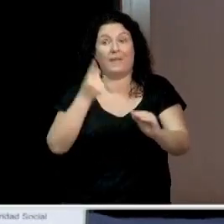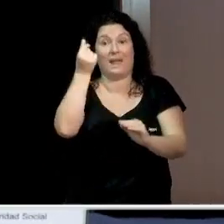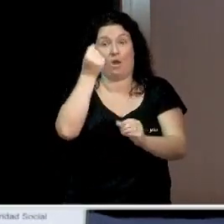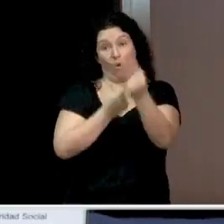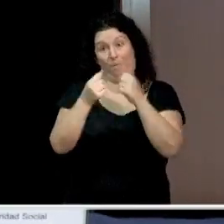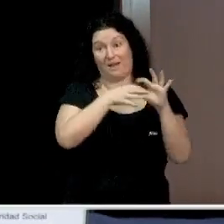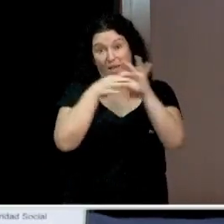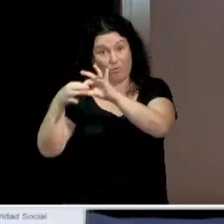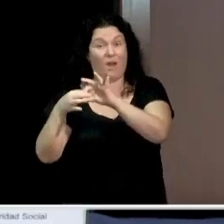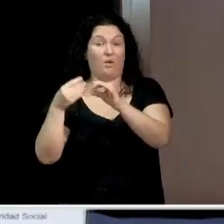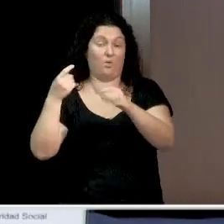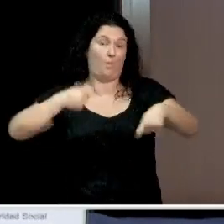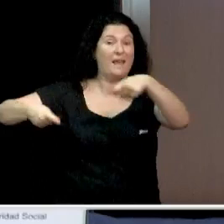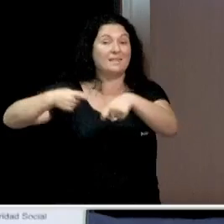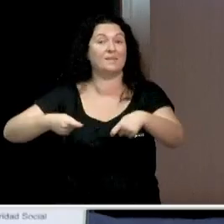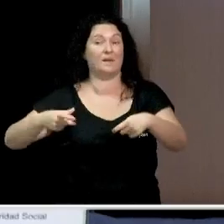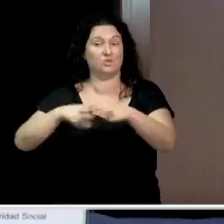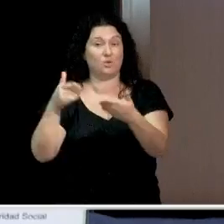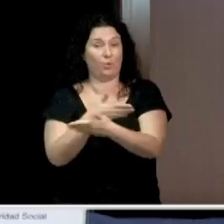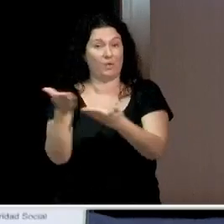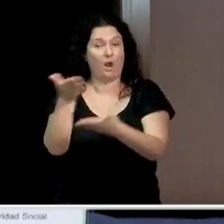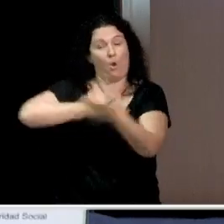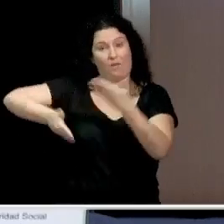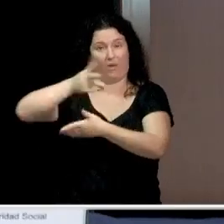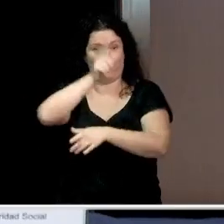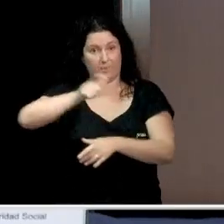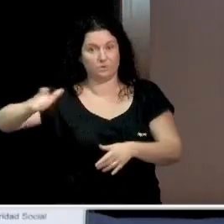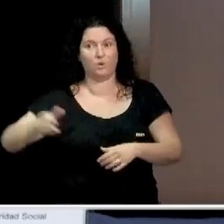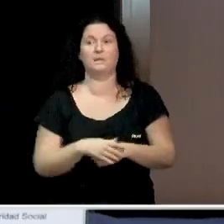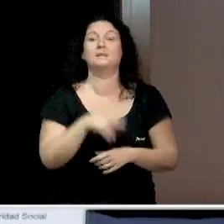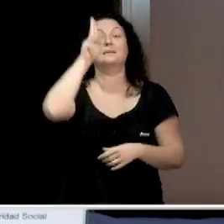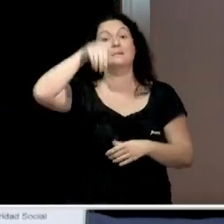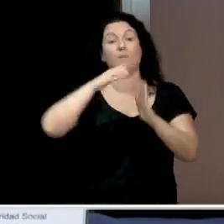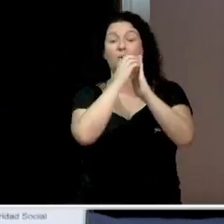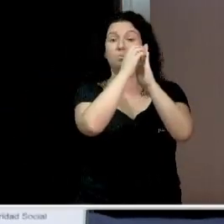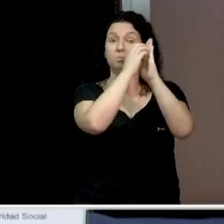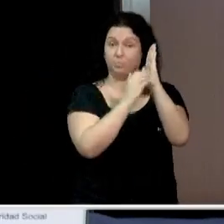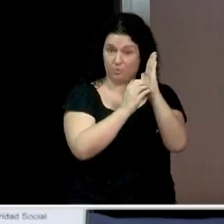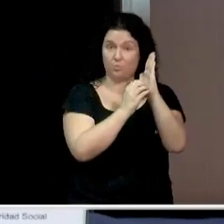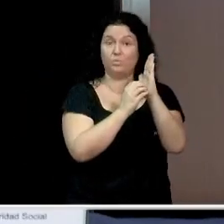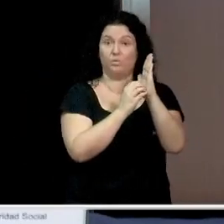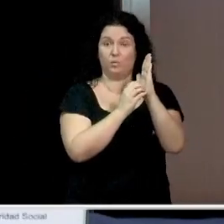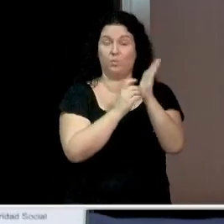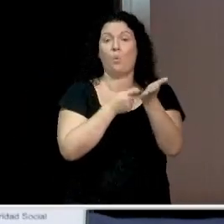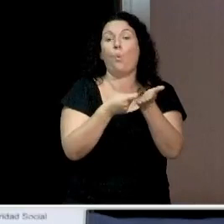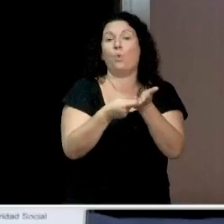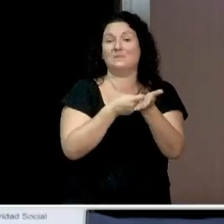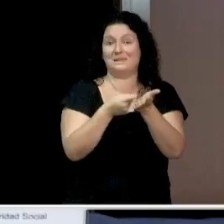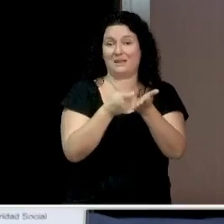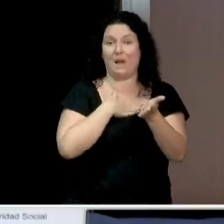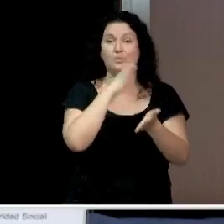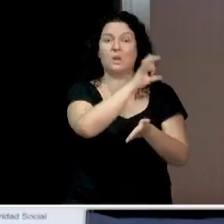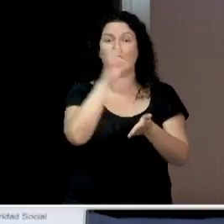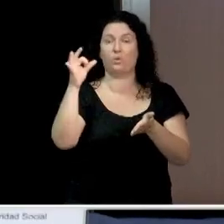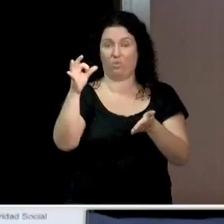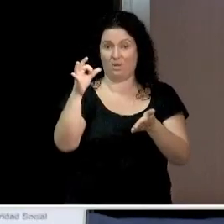social, cooperativas y otras tipologías. Bonificaciones o reducciones en el importe de las cuotas que se pagan a la